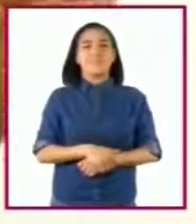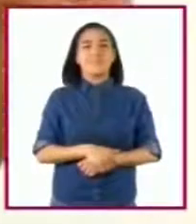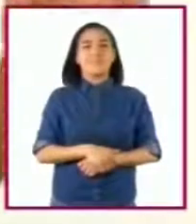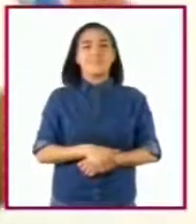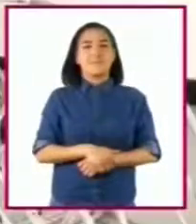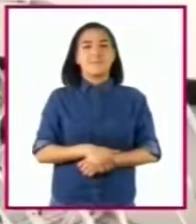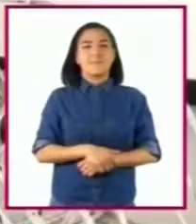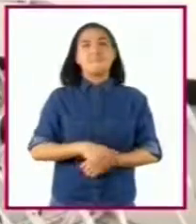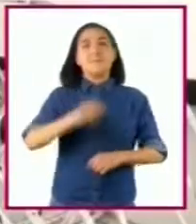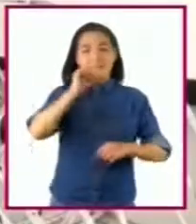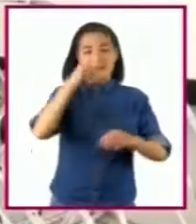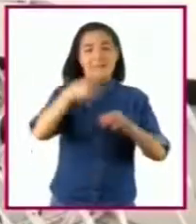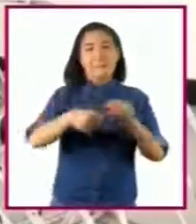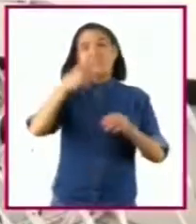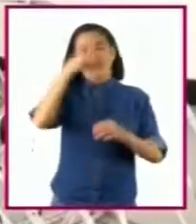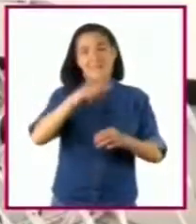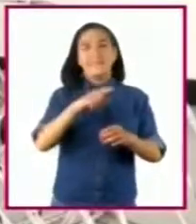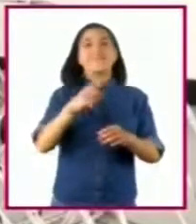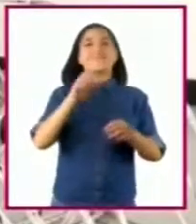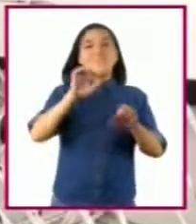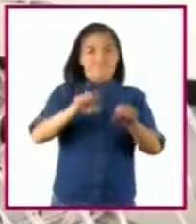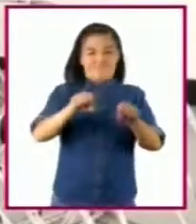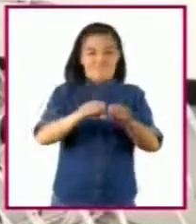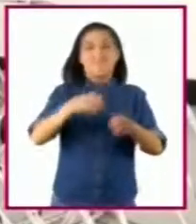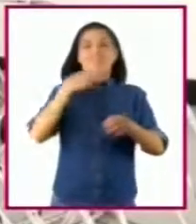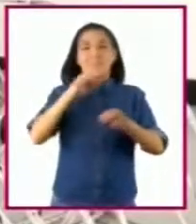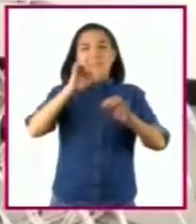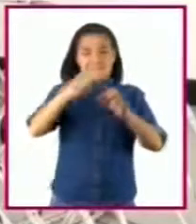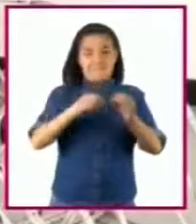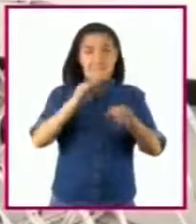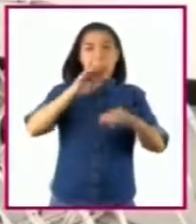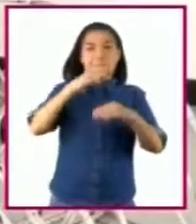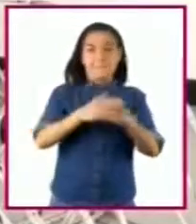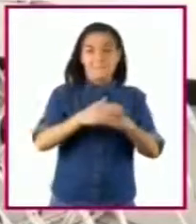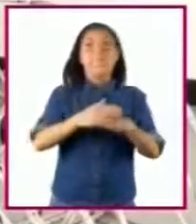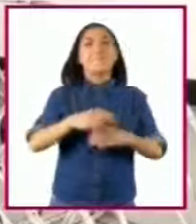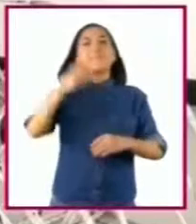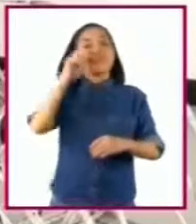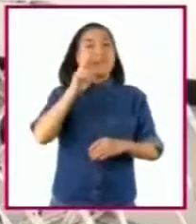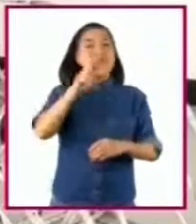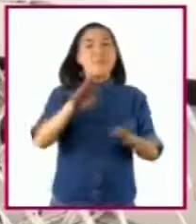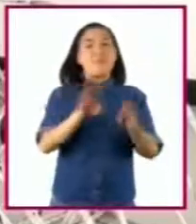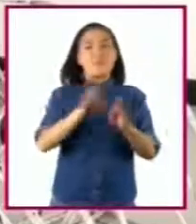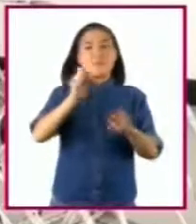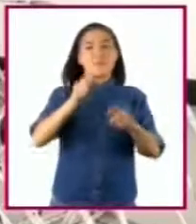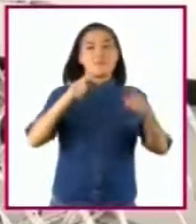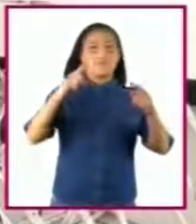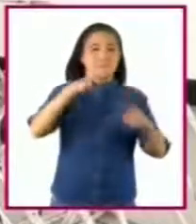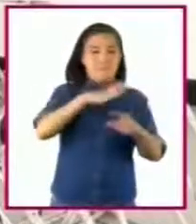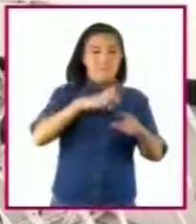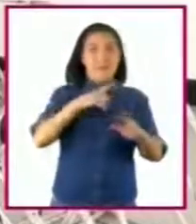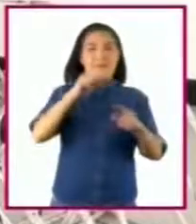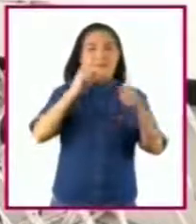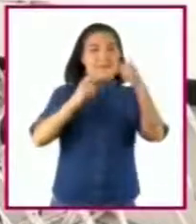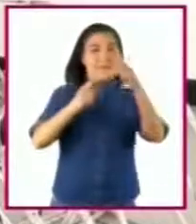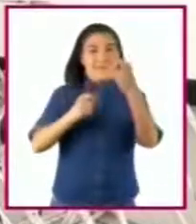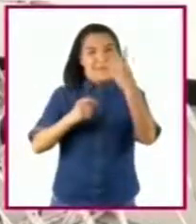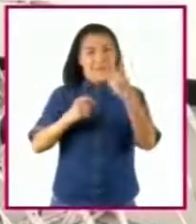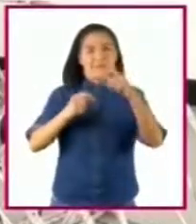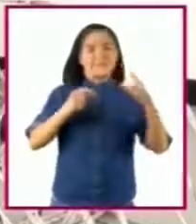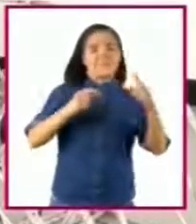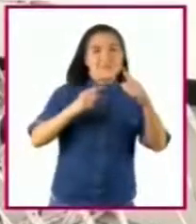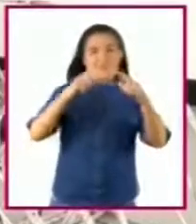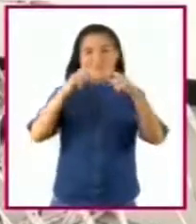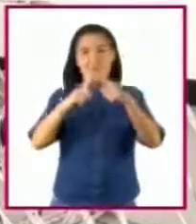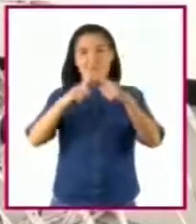para asegurar bien. Y tenemos una varita, la cual, colocando tres, vamos a generar un